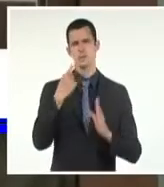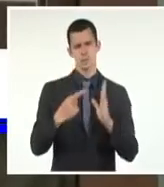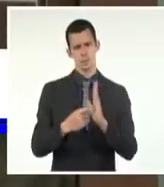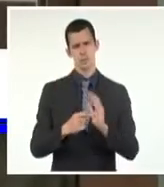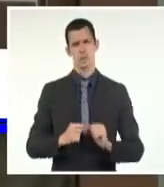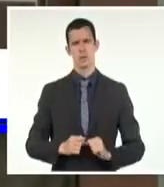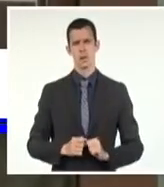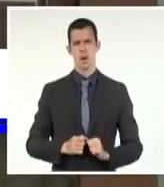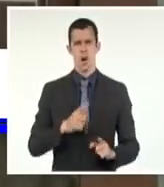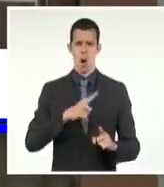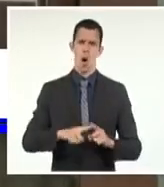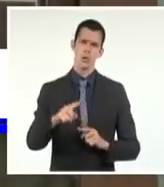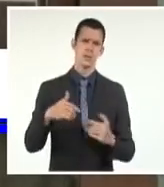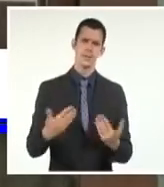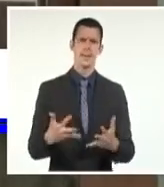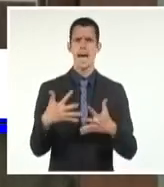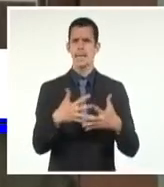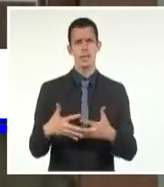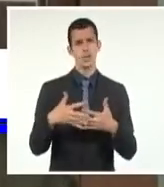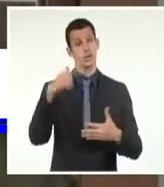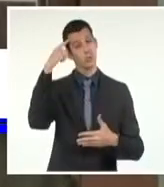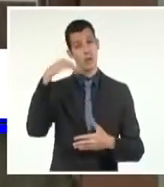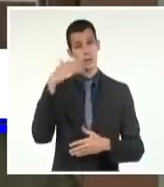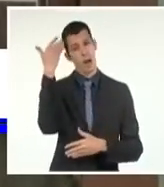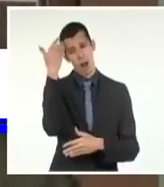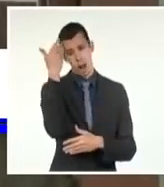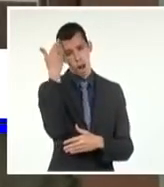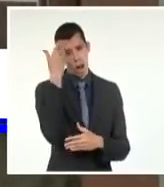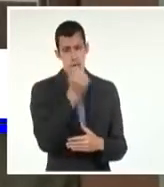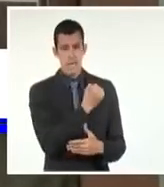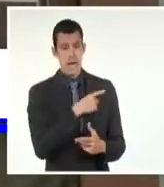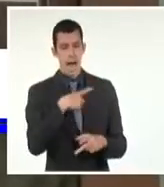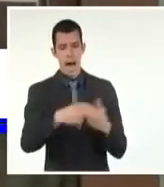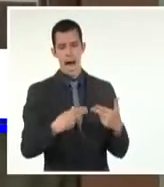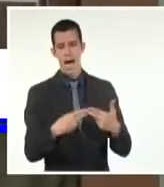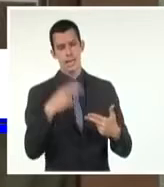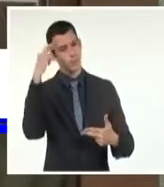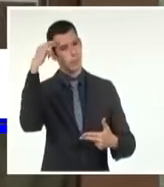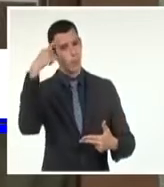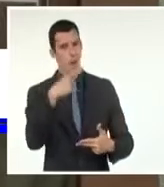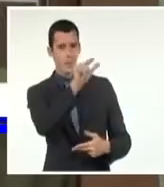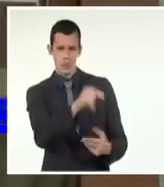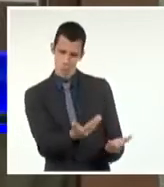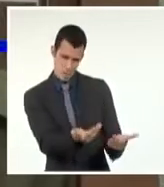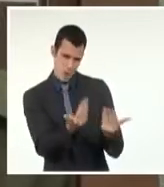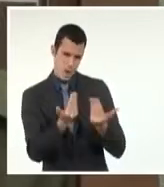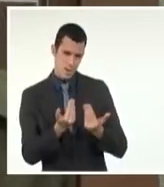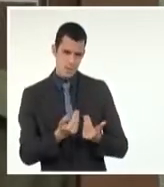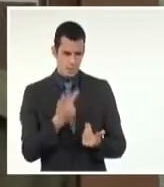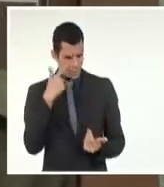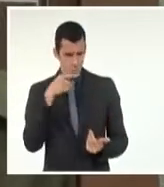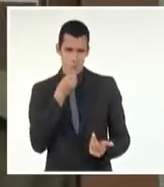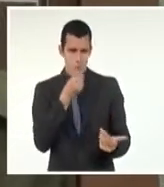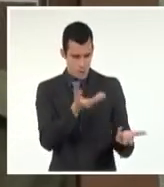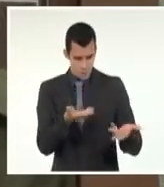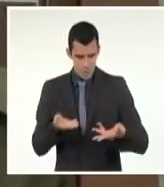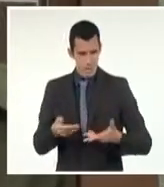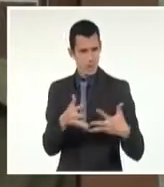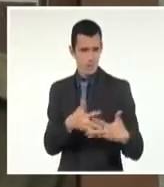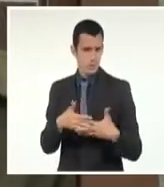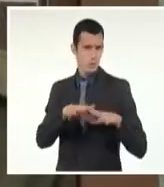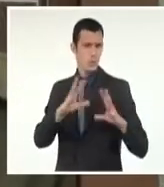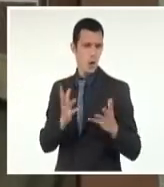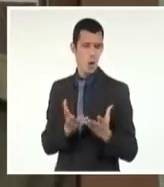de eeuu por el incremento de estos hechos de inmigración ilegal como resultado del recrudecimiento del bloqueo económico